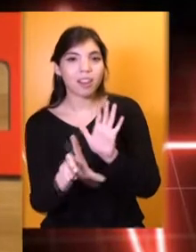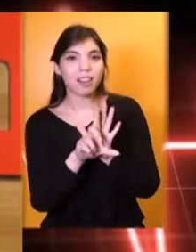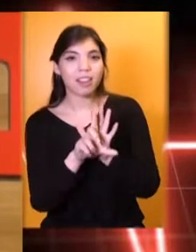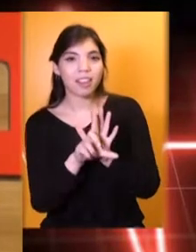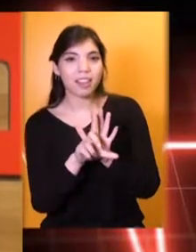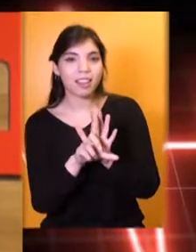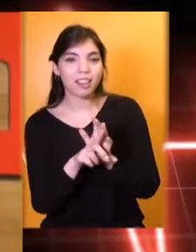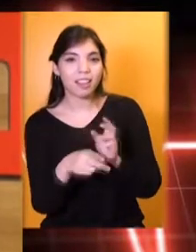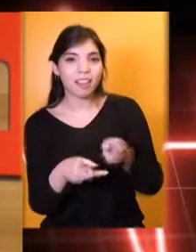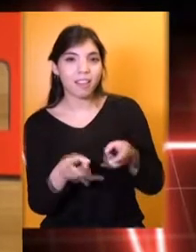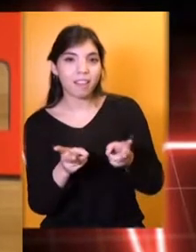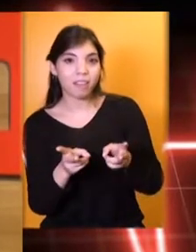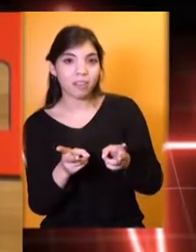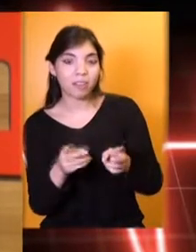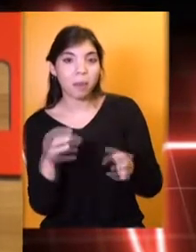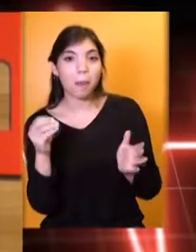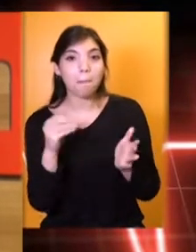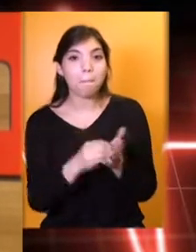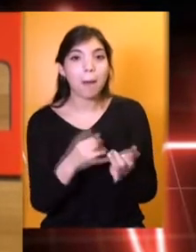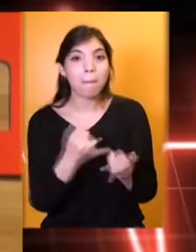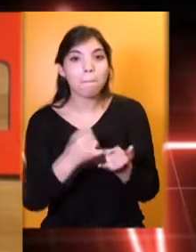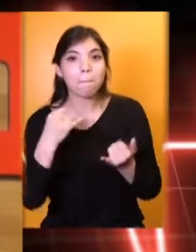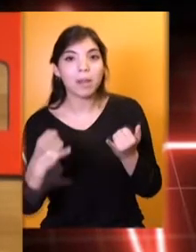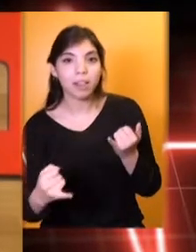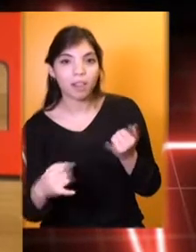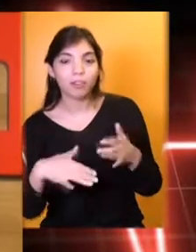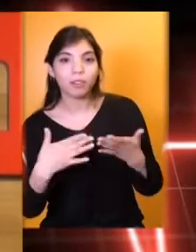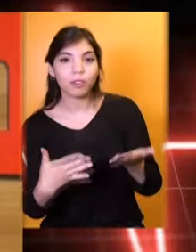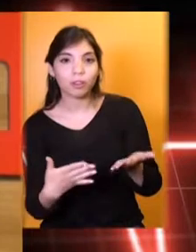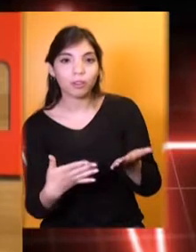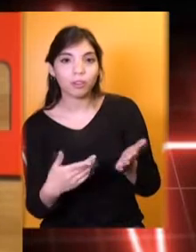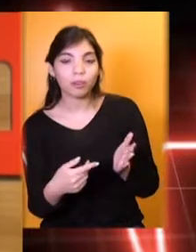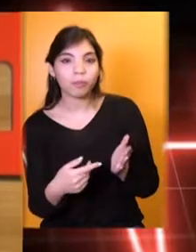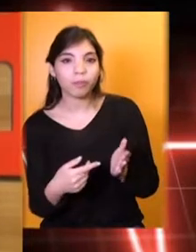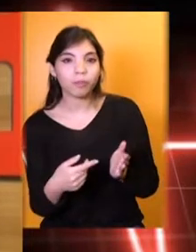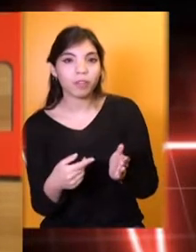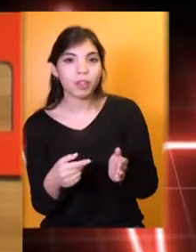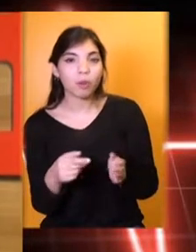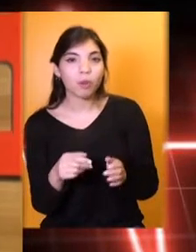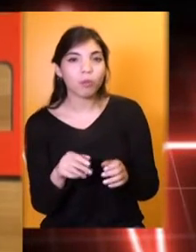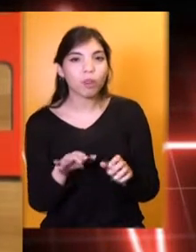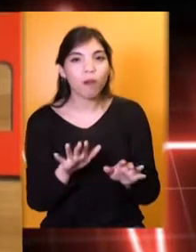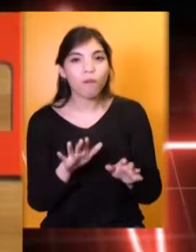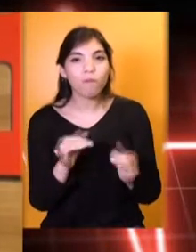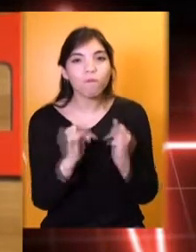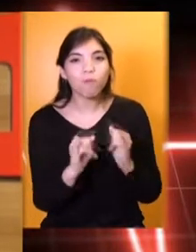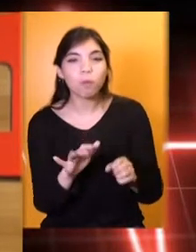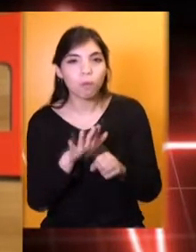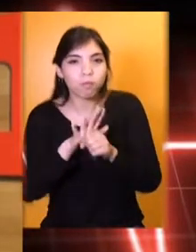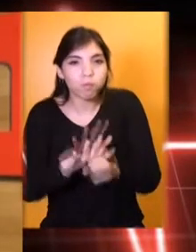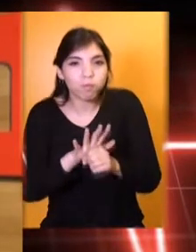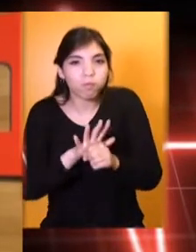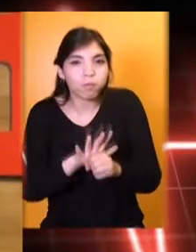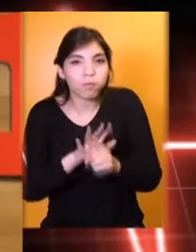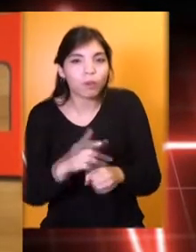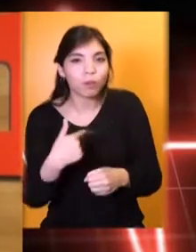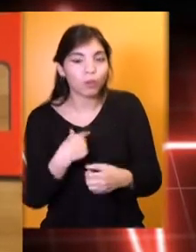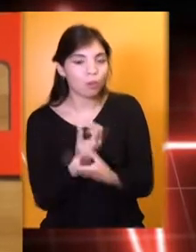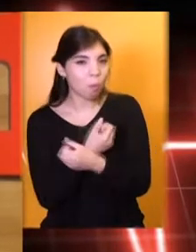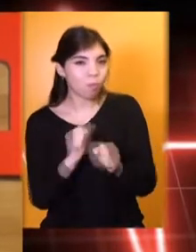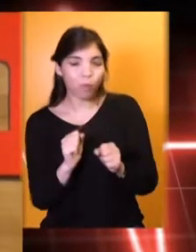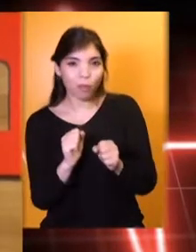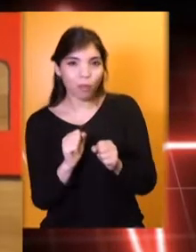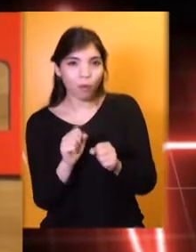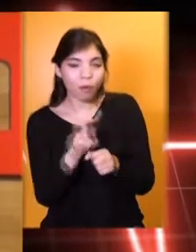condicional, dándole más plazo, y este también es una forma de llamar la atención y es una medida de presión. No soy quien para evaluarlo y espero que